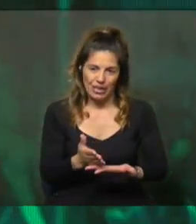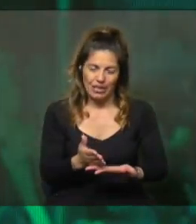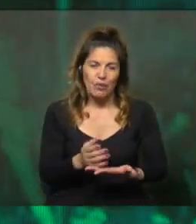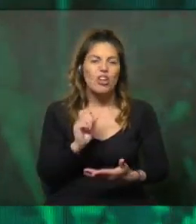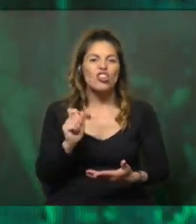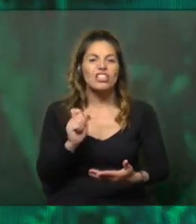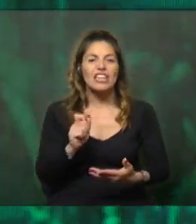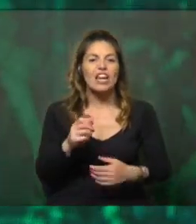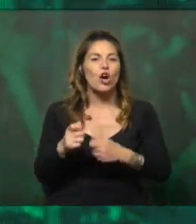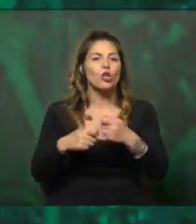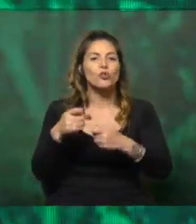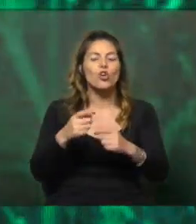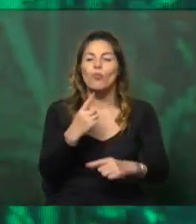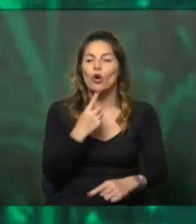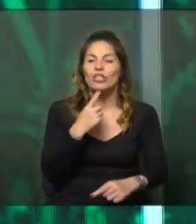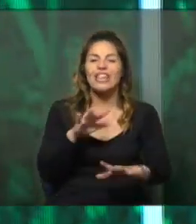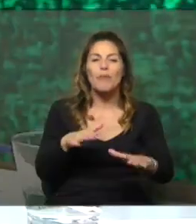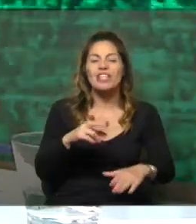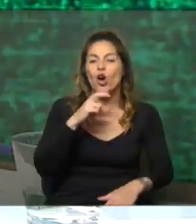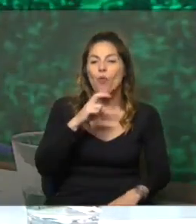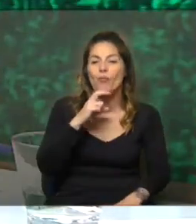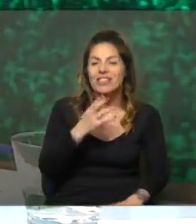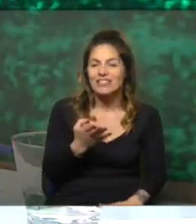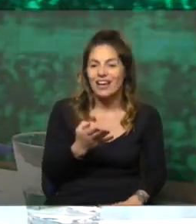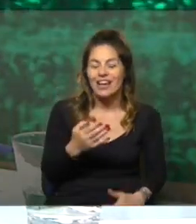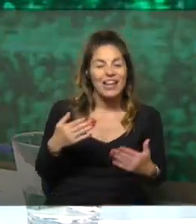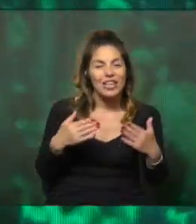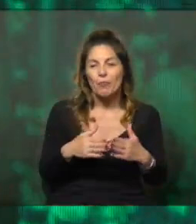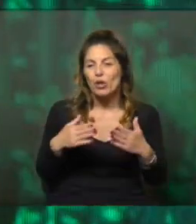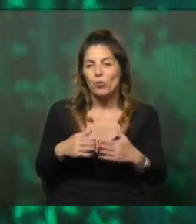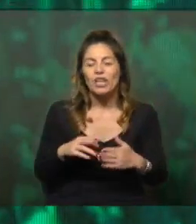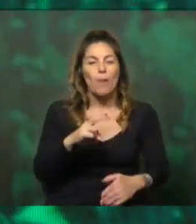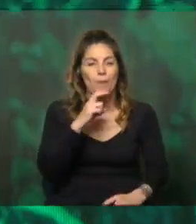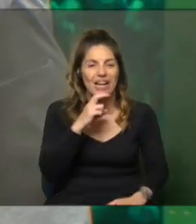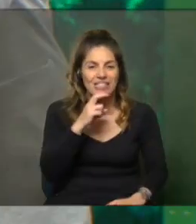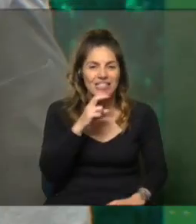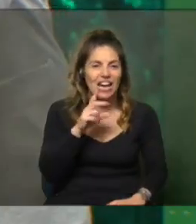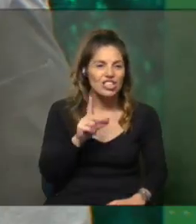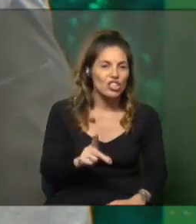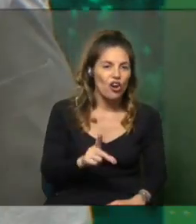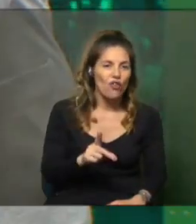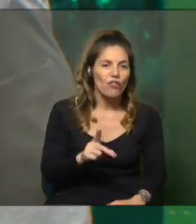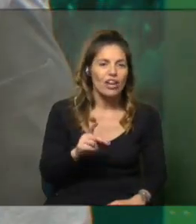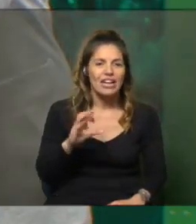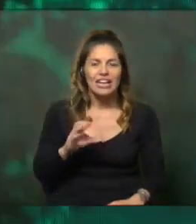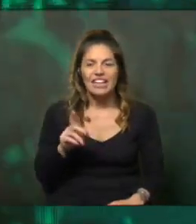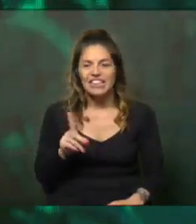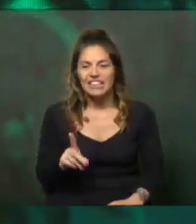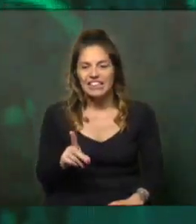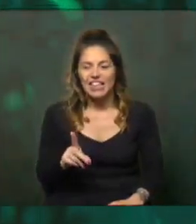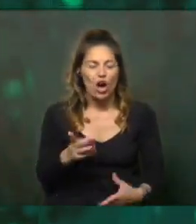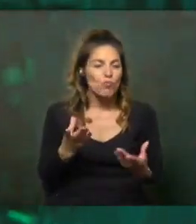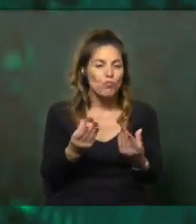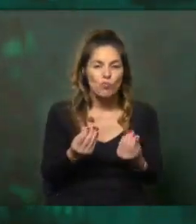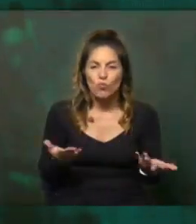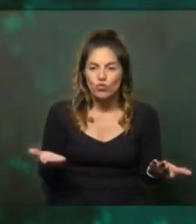a ser la la construcción política qué va a pasar con masa bueno por eso las preguntas es masa kichilof guado Cristina hay muchos